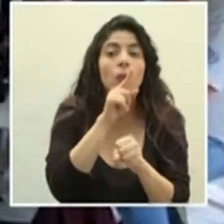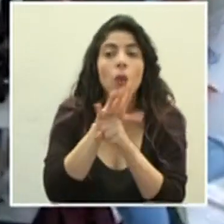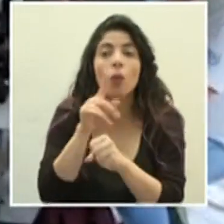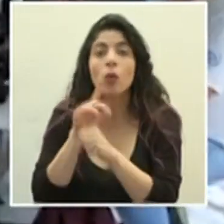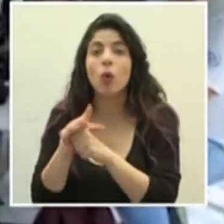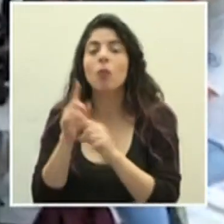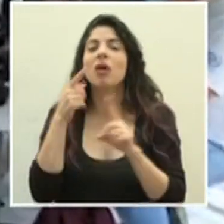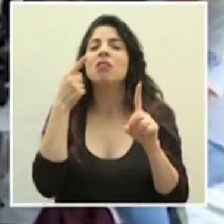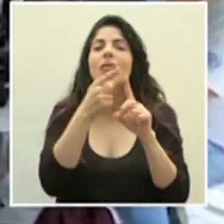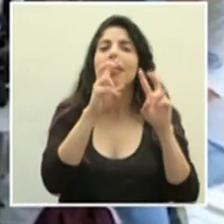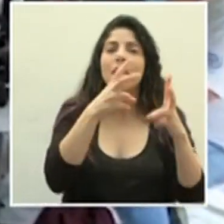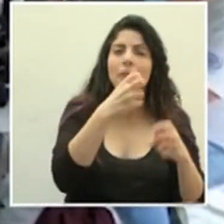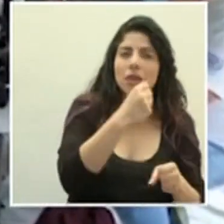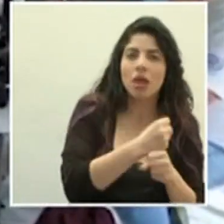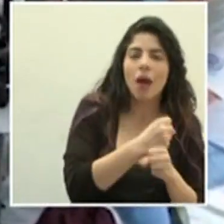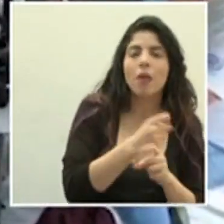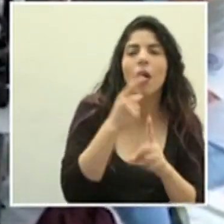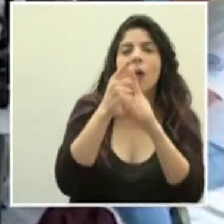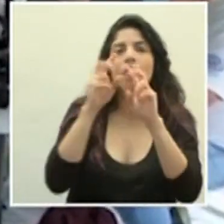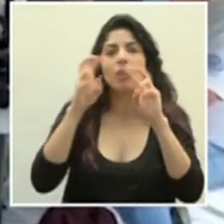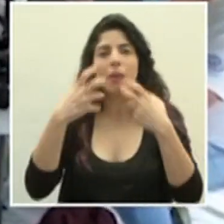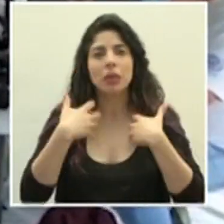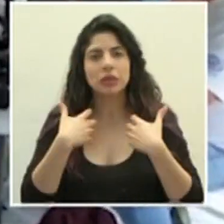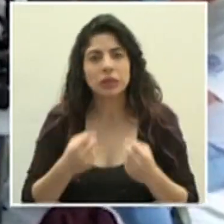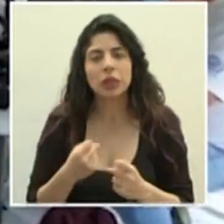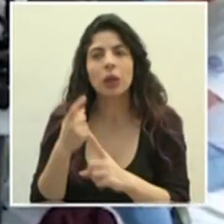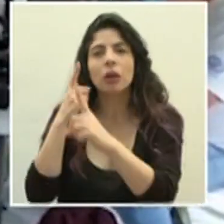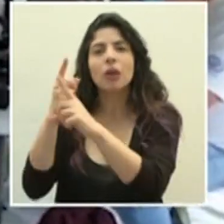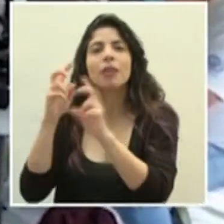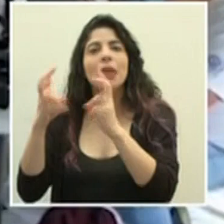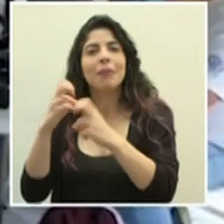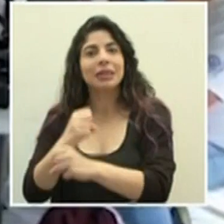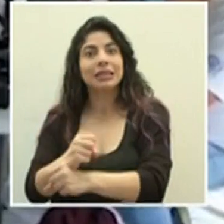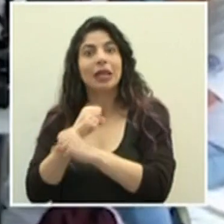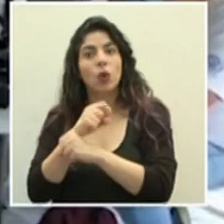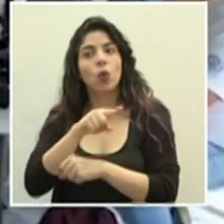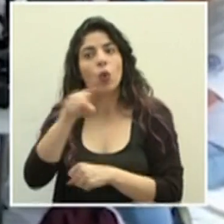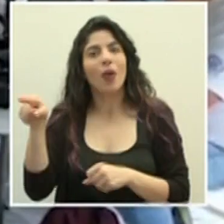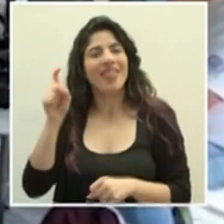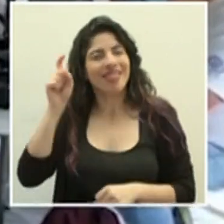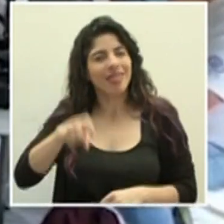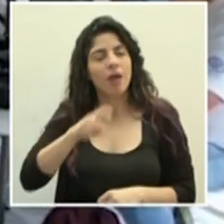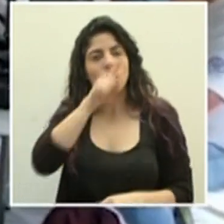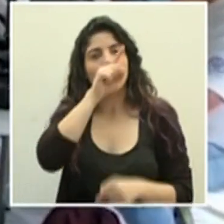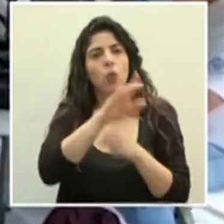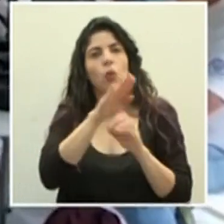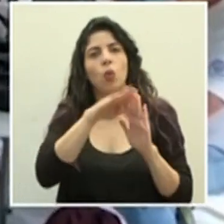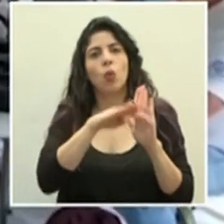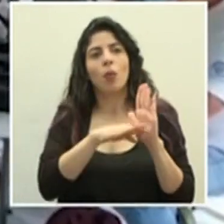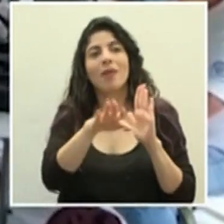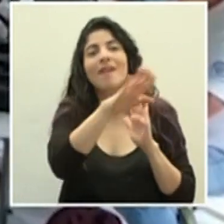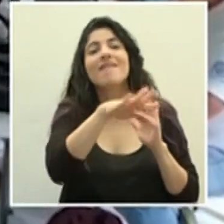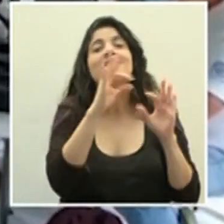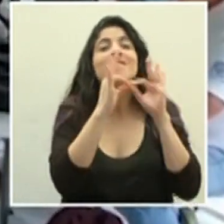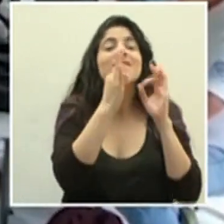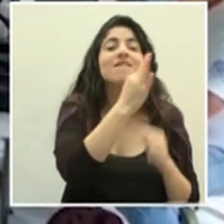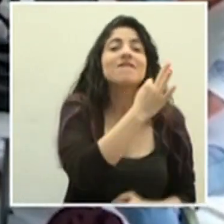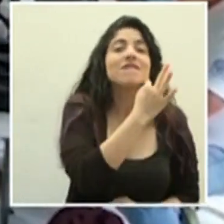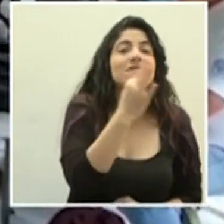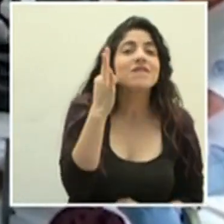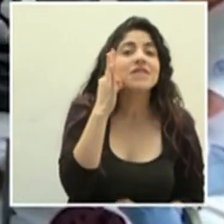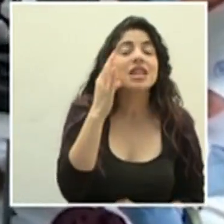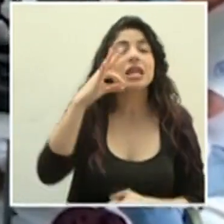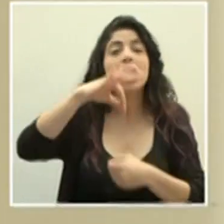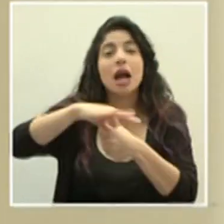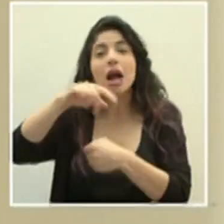tema laboral, al tema sanitario, a los temas de seguridad que deben estar cumpliendo hoy día en las fincas y en las plantas acá en